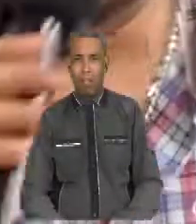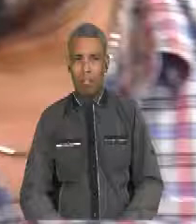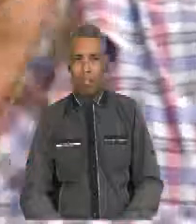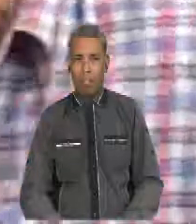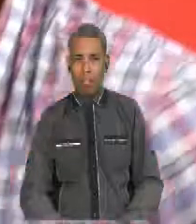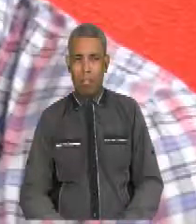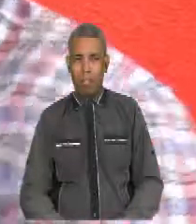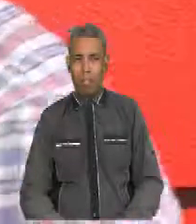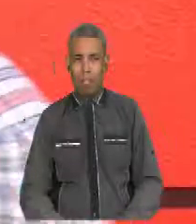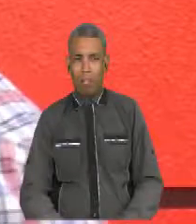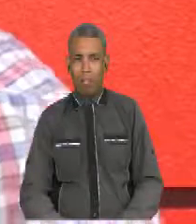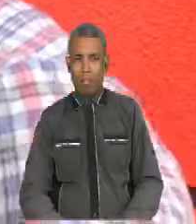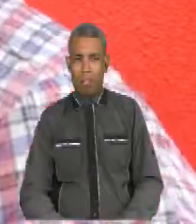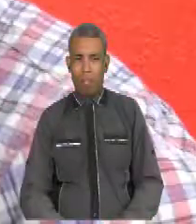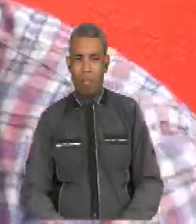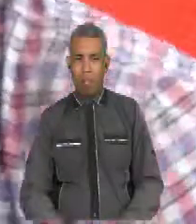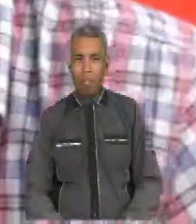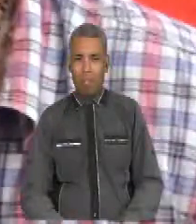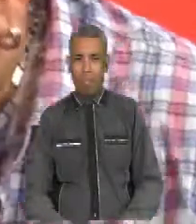¡Váyalo!